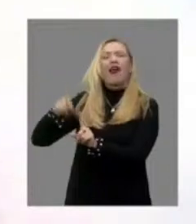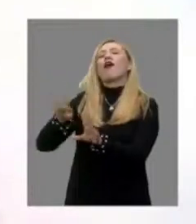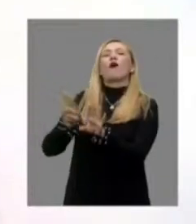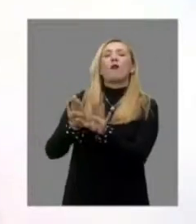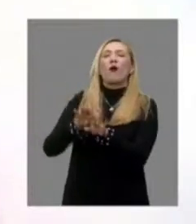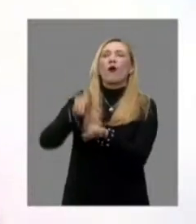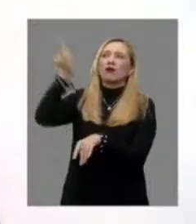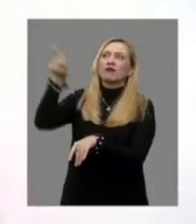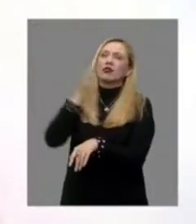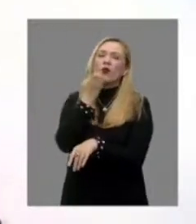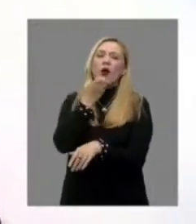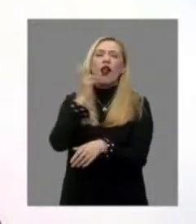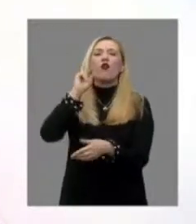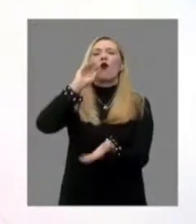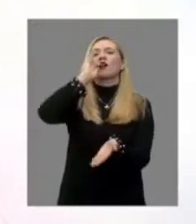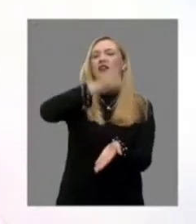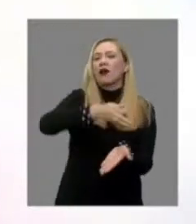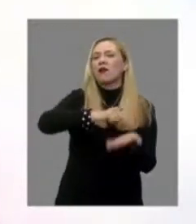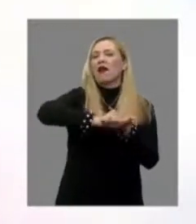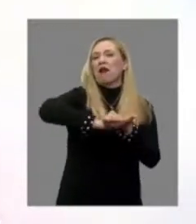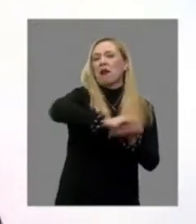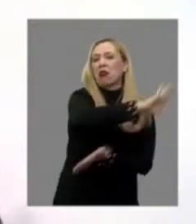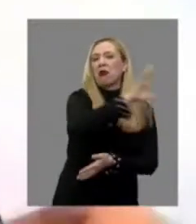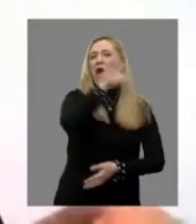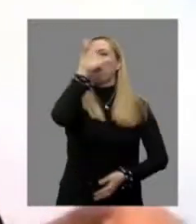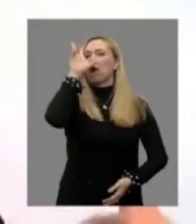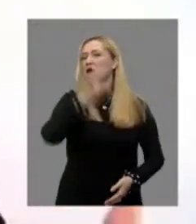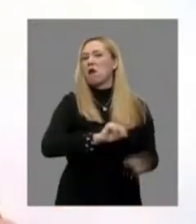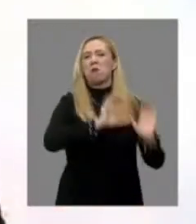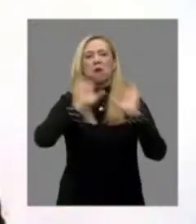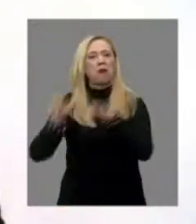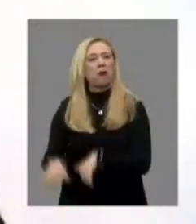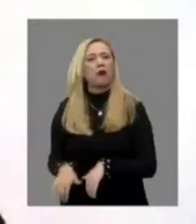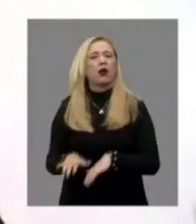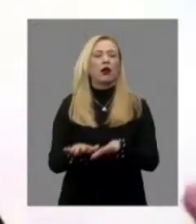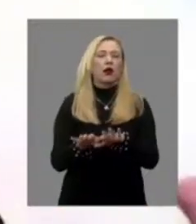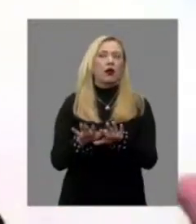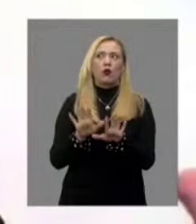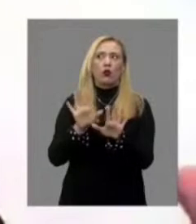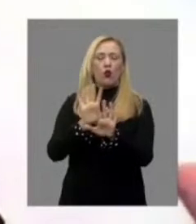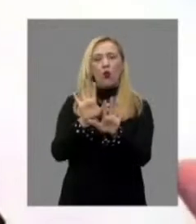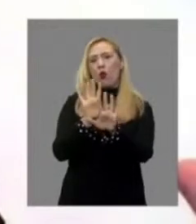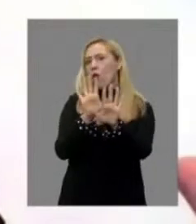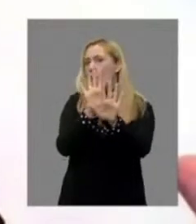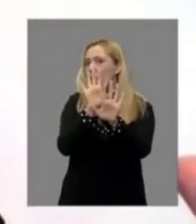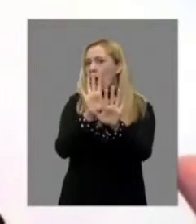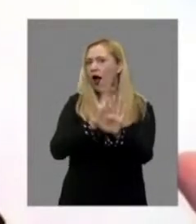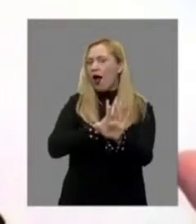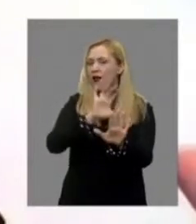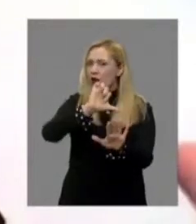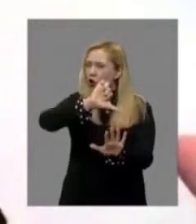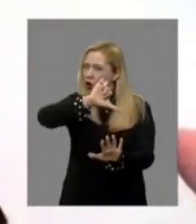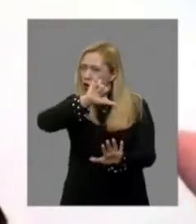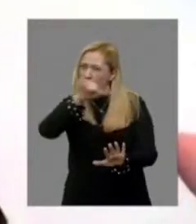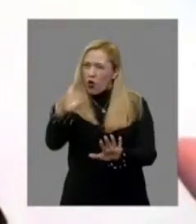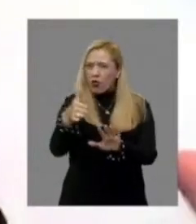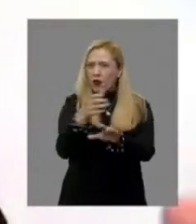de una institución escolar o no admisión, sino que entra a un concepto de educación